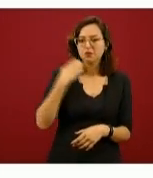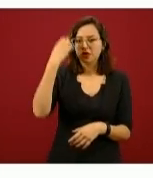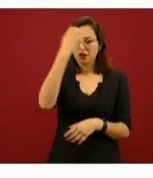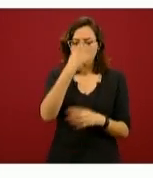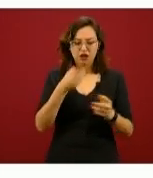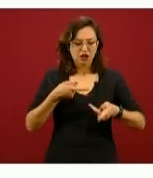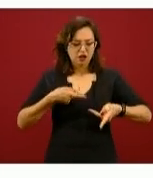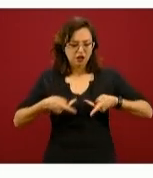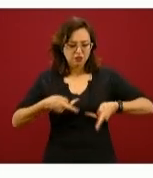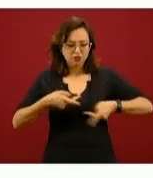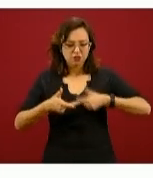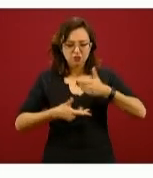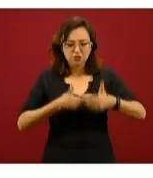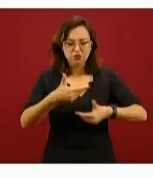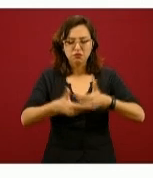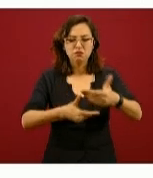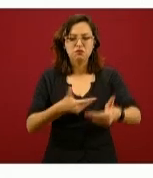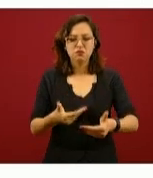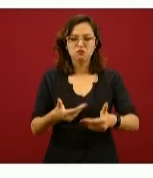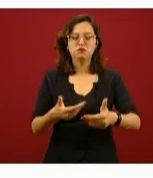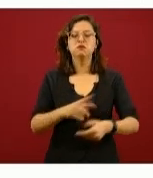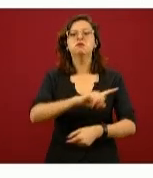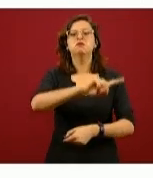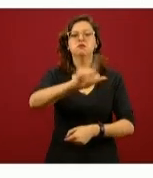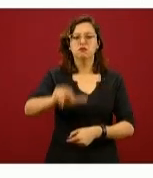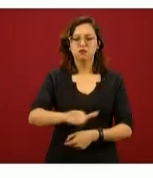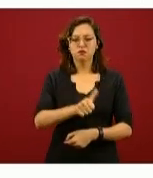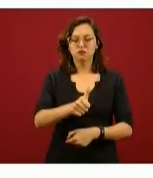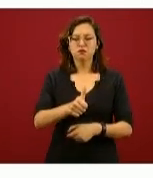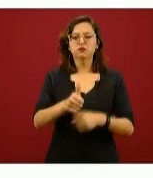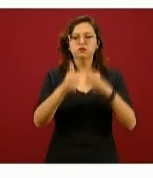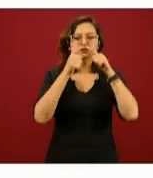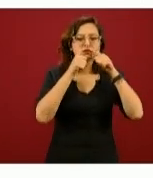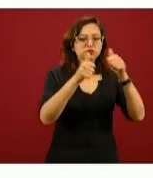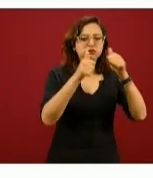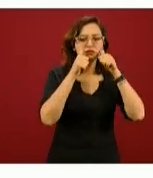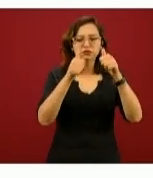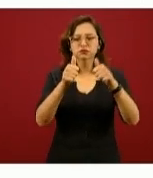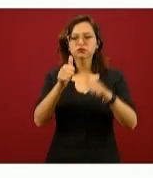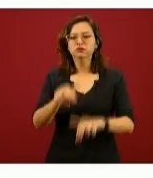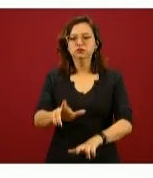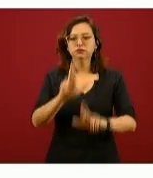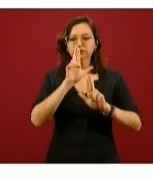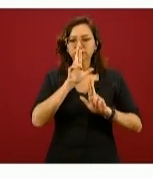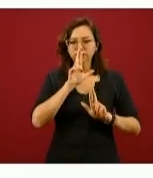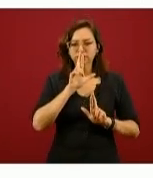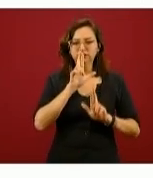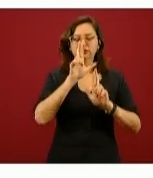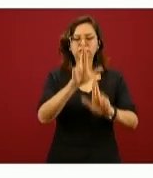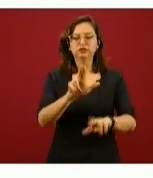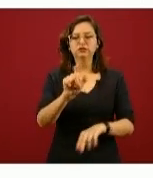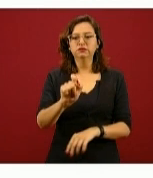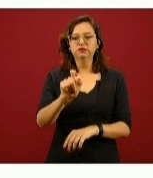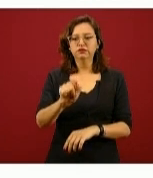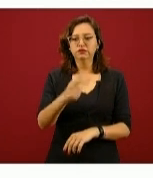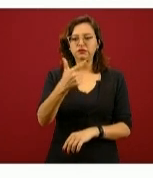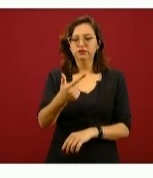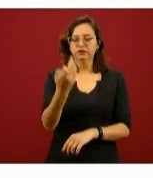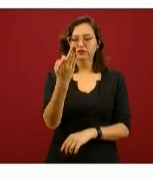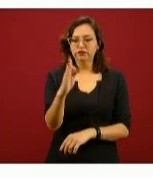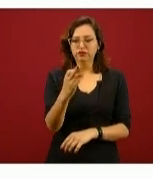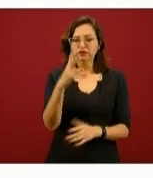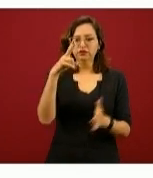de preparación, para finalmente entrar en la respuesta que formalmente dimos por iniciada el 27